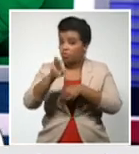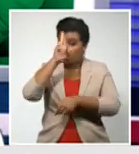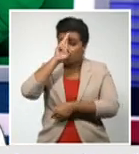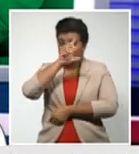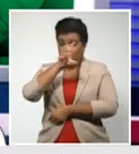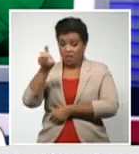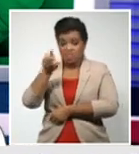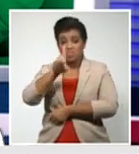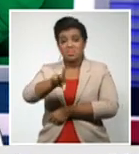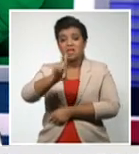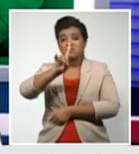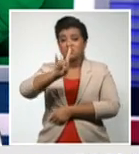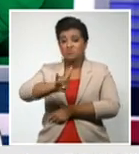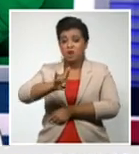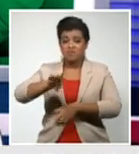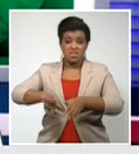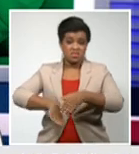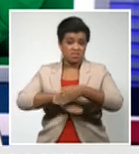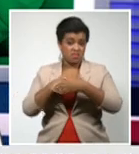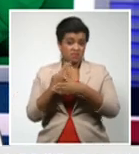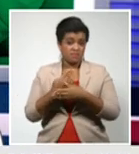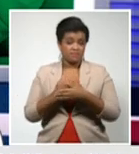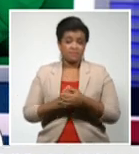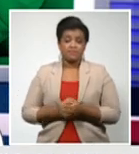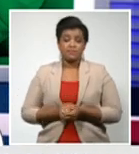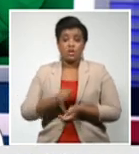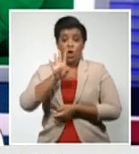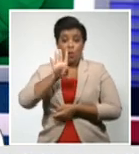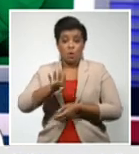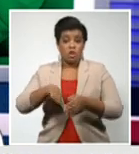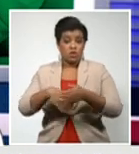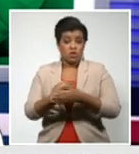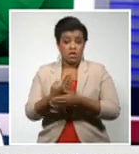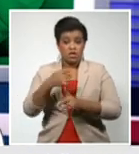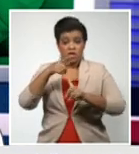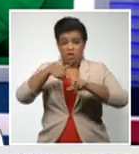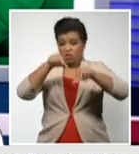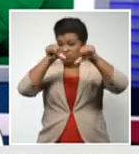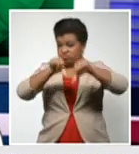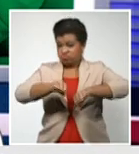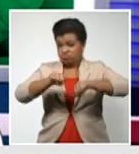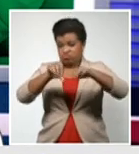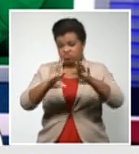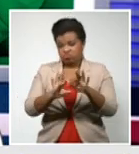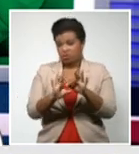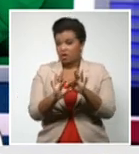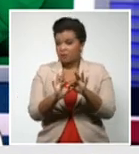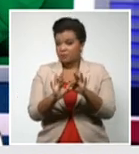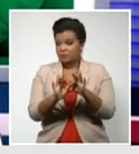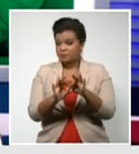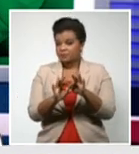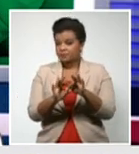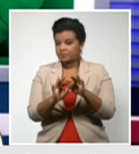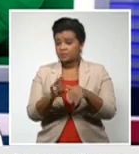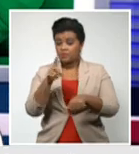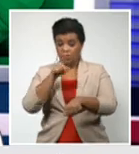días, 4 de ellos en terapia intensiva. En un momento